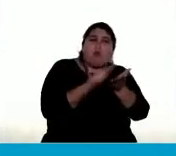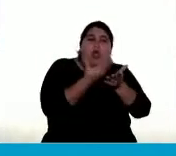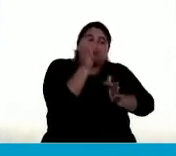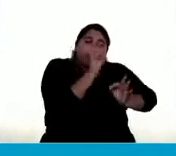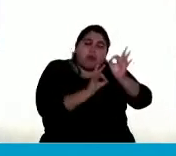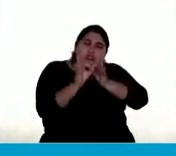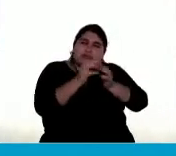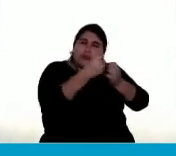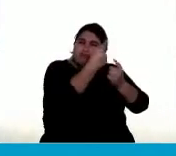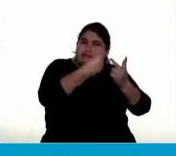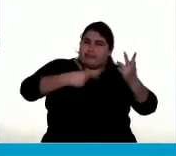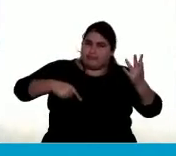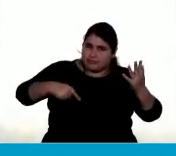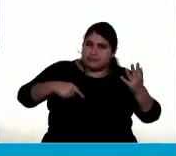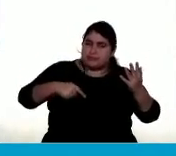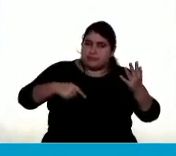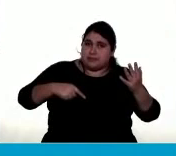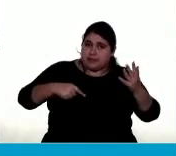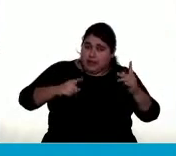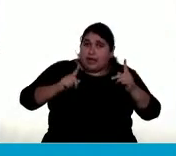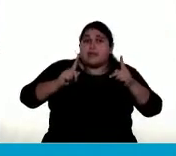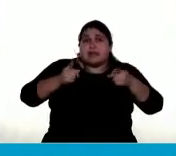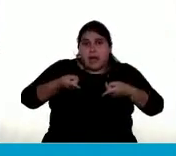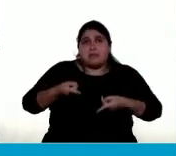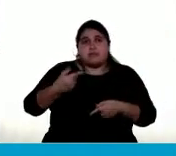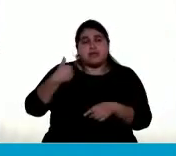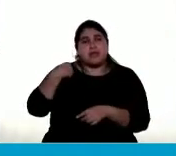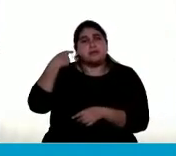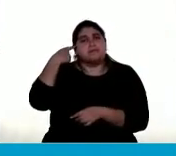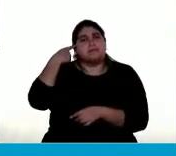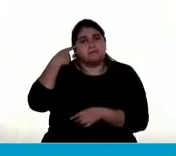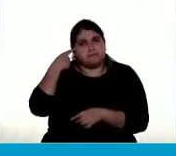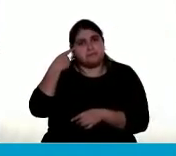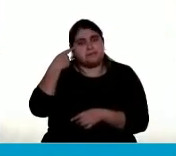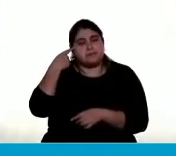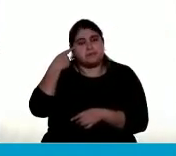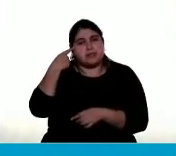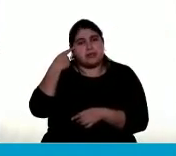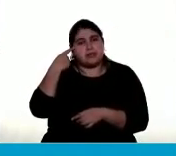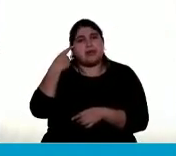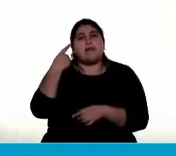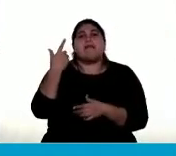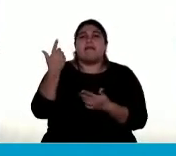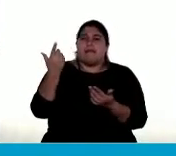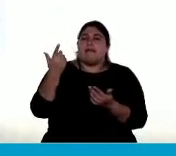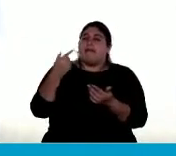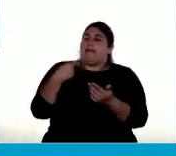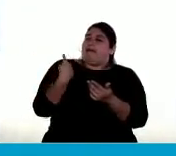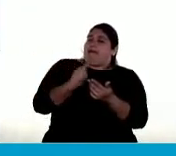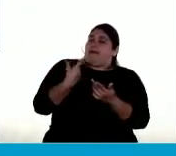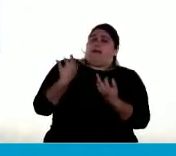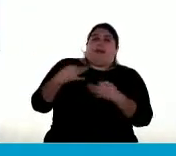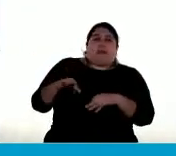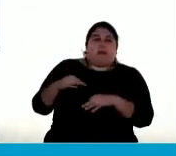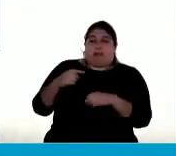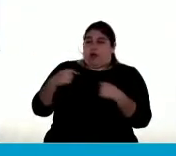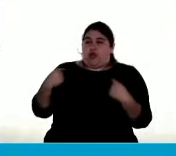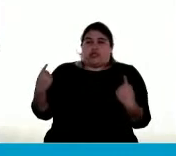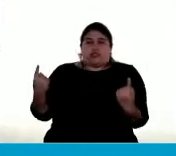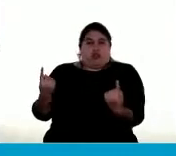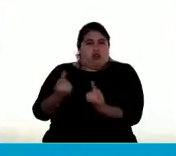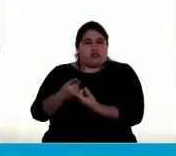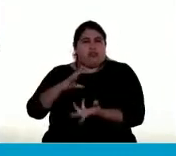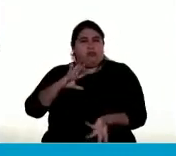proyectos. Pero por supuesto también, señor presidente, que entre nosotros tenemos que encontrar el